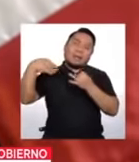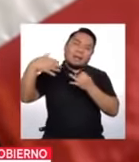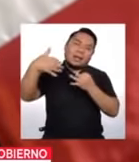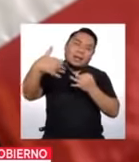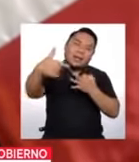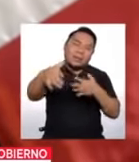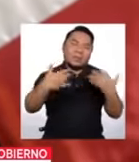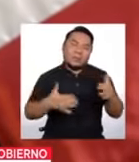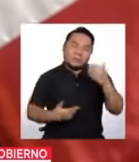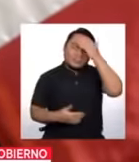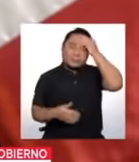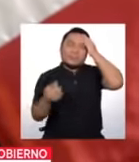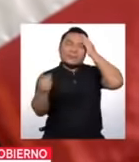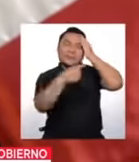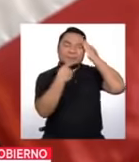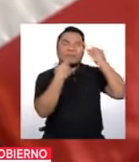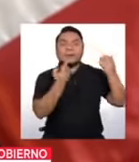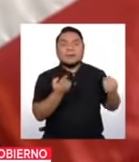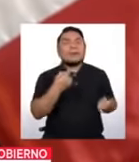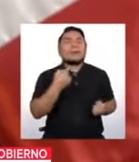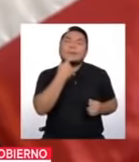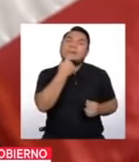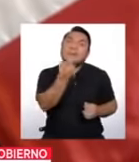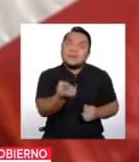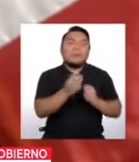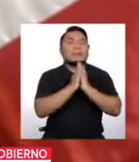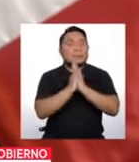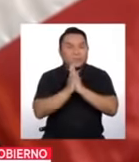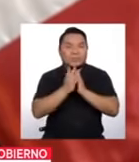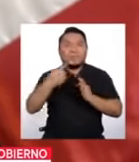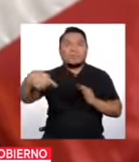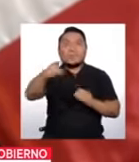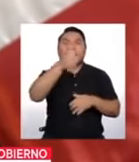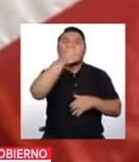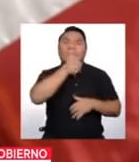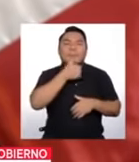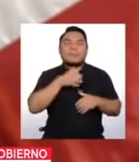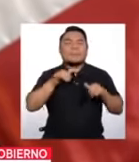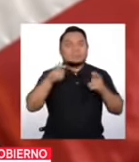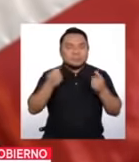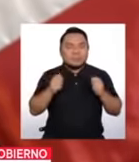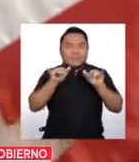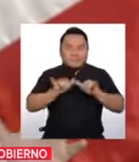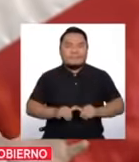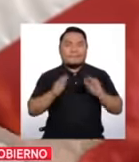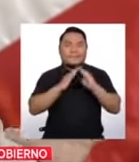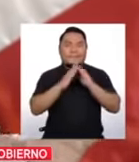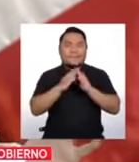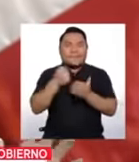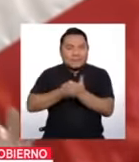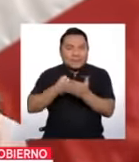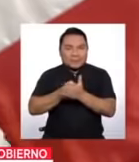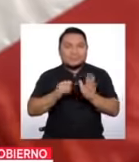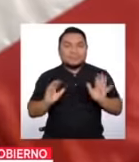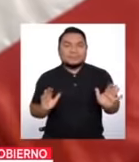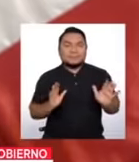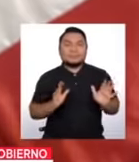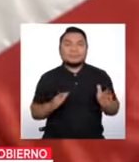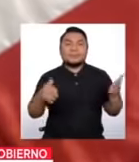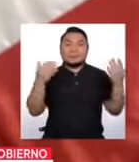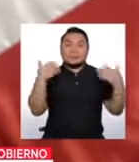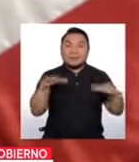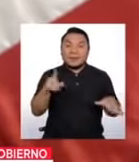inicio, ¿no? Poner todo el esfuerzo para poder salir adelante. Ahora que ya vemos que van a empezar